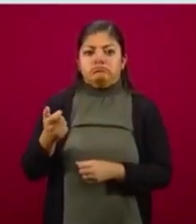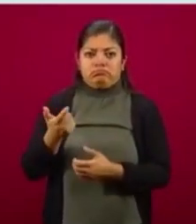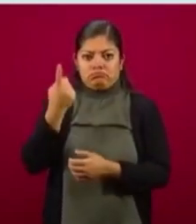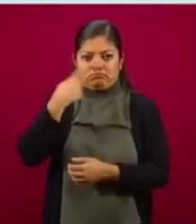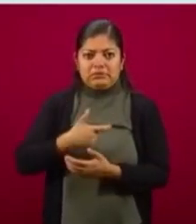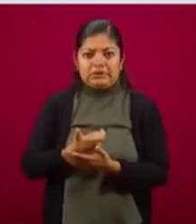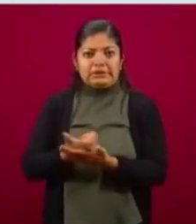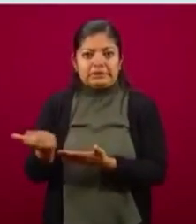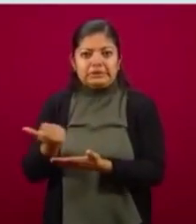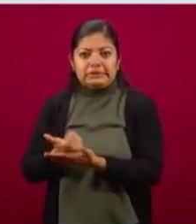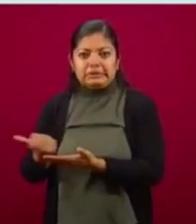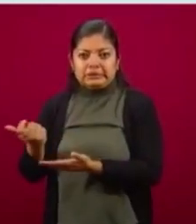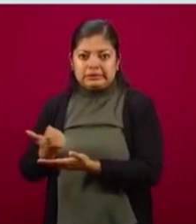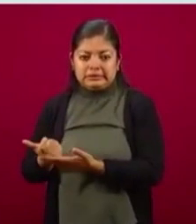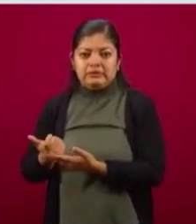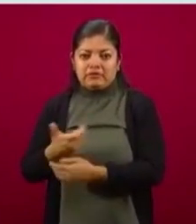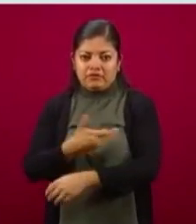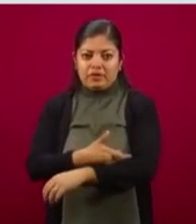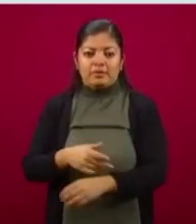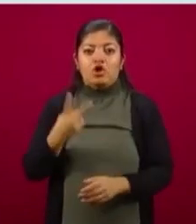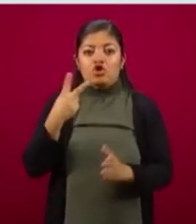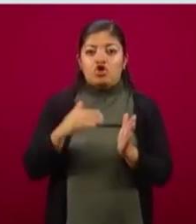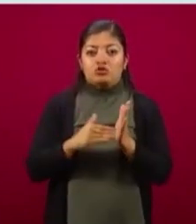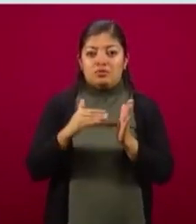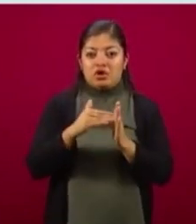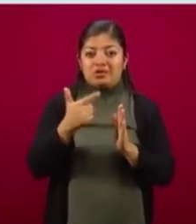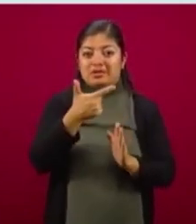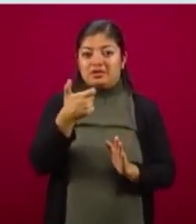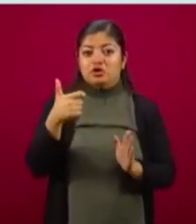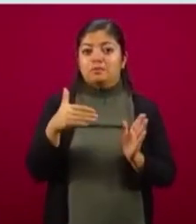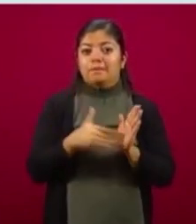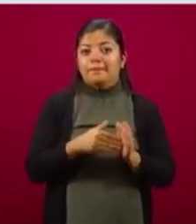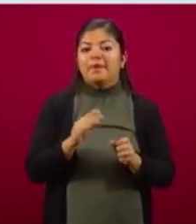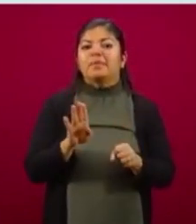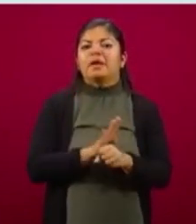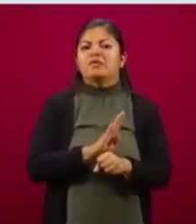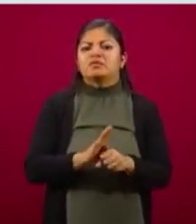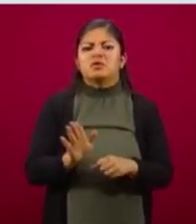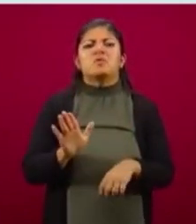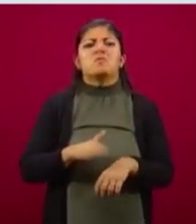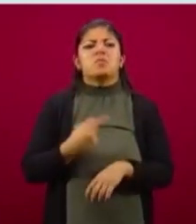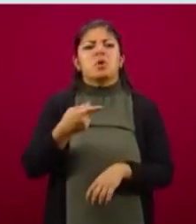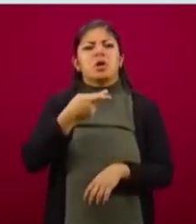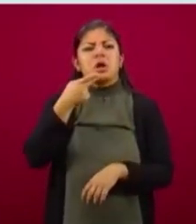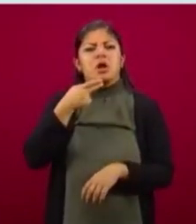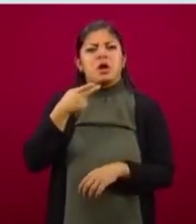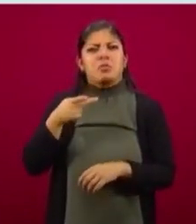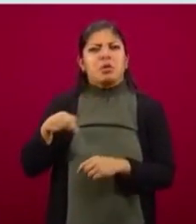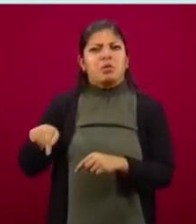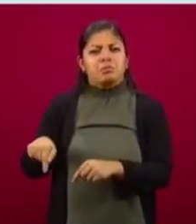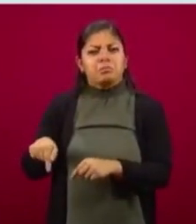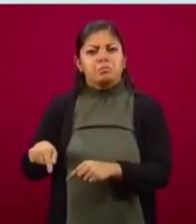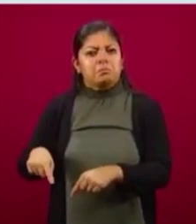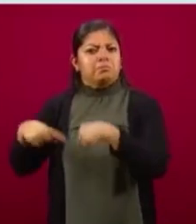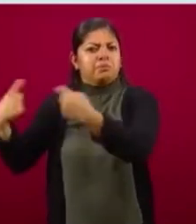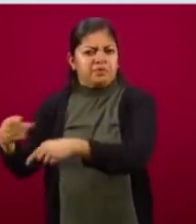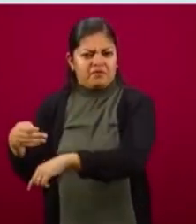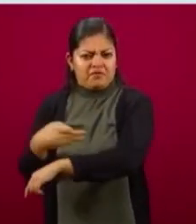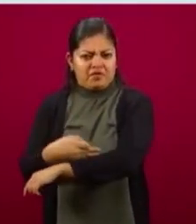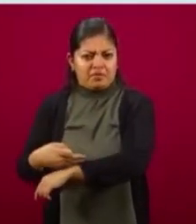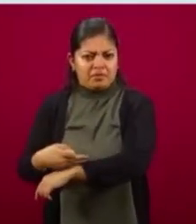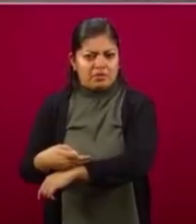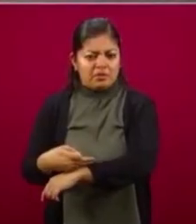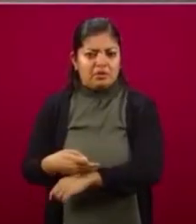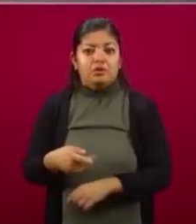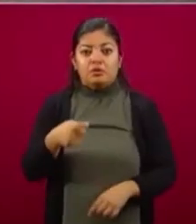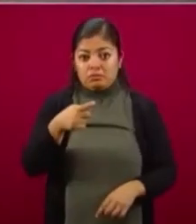de 2,700,000 beneficiarios. ¿Por qué hablamos de estos beneficiarios? Porque, como ustedes lo saben, el Seguro Social da